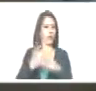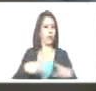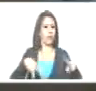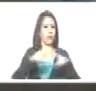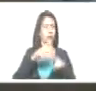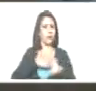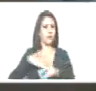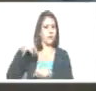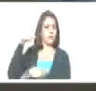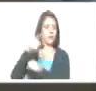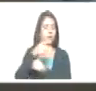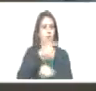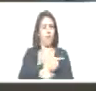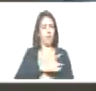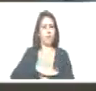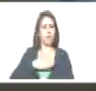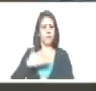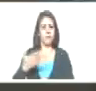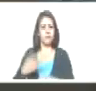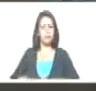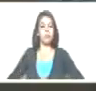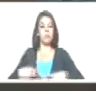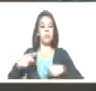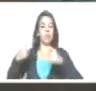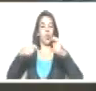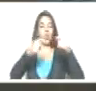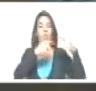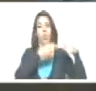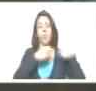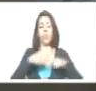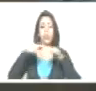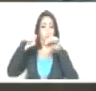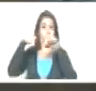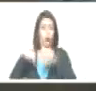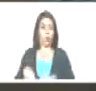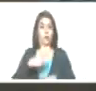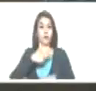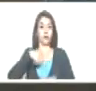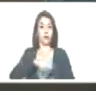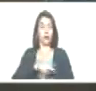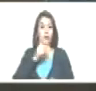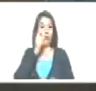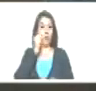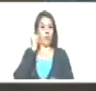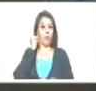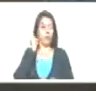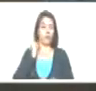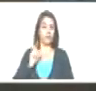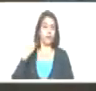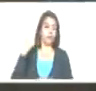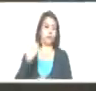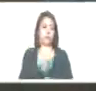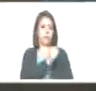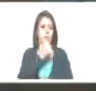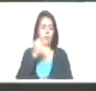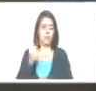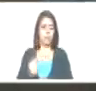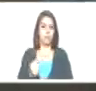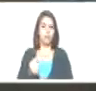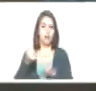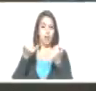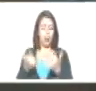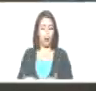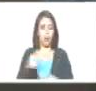cuando la vida se vuelve un comercio. Y hoy nosotros y nosotras combatimos y ponemos en